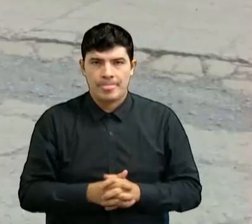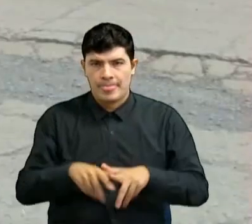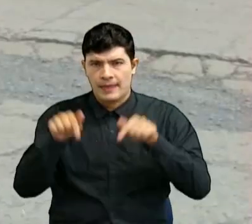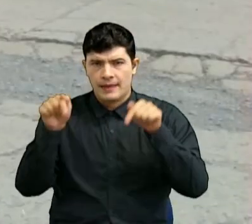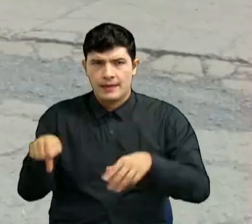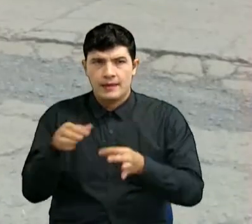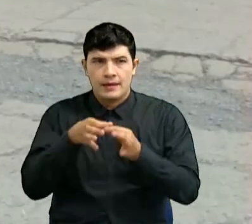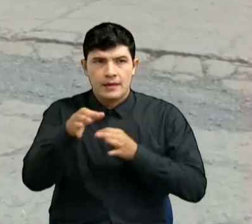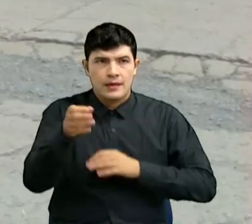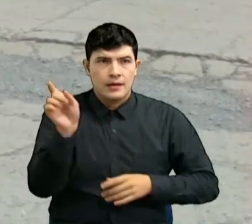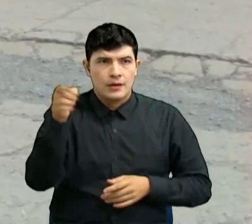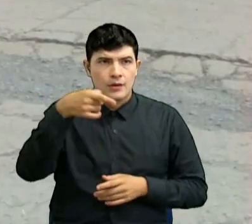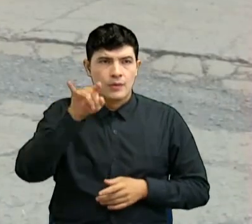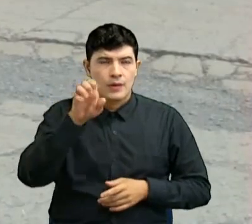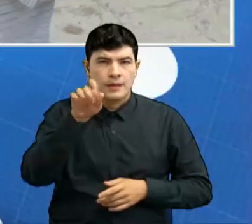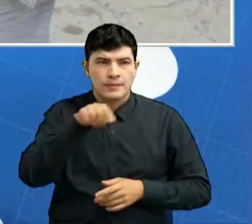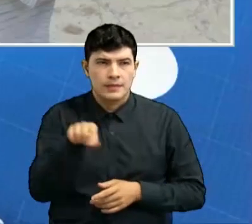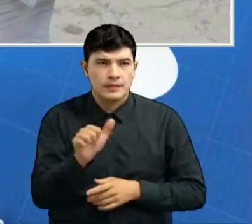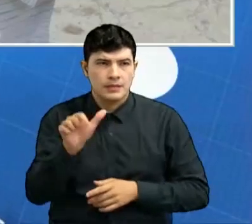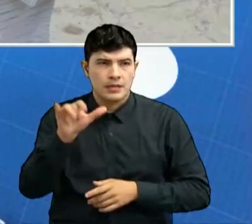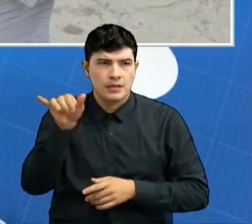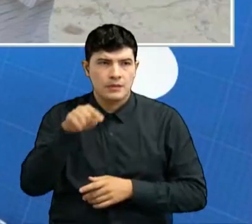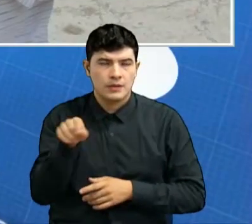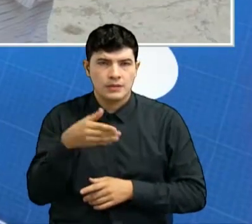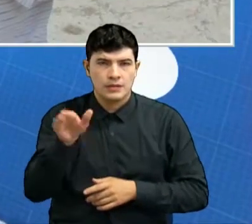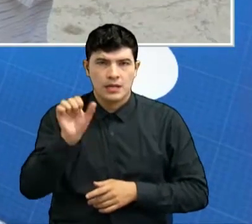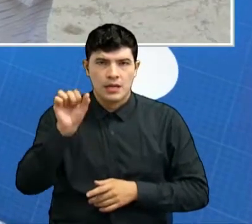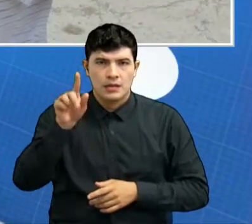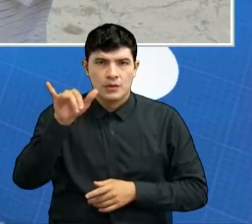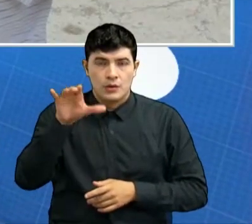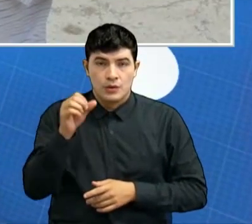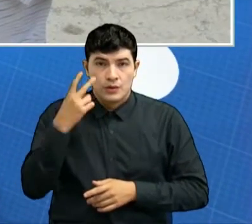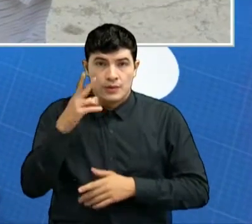Luis Antonio Camacho González, en Oriente Noticias, estamos informando.